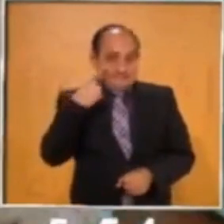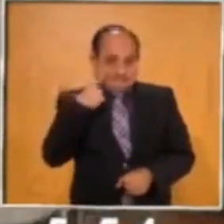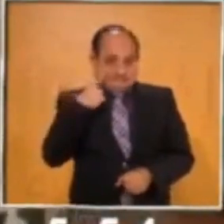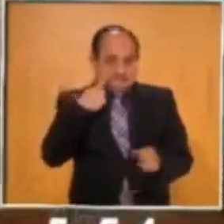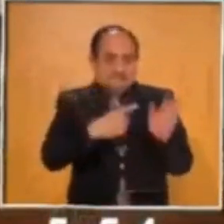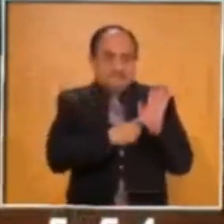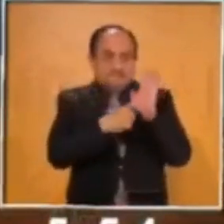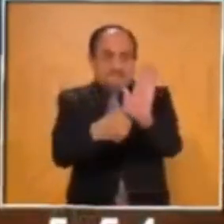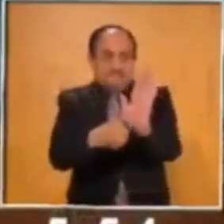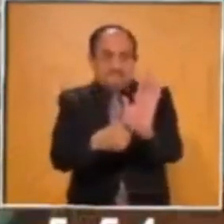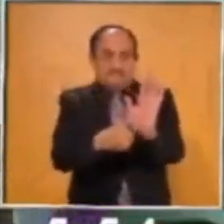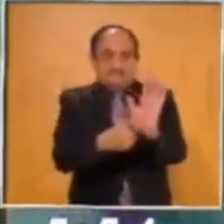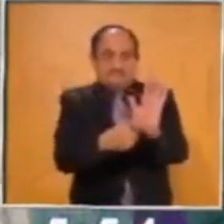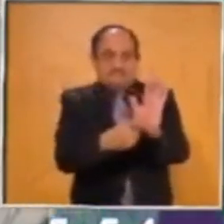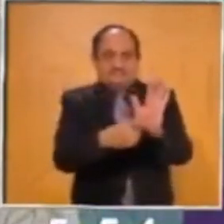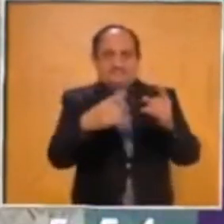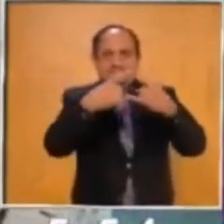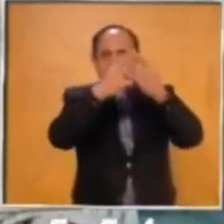va.